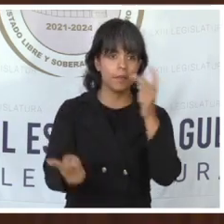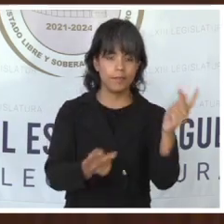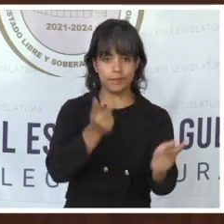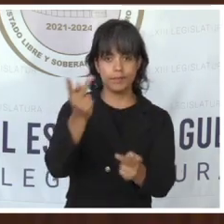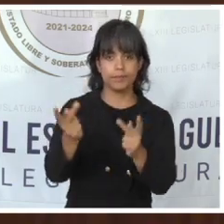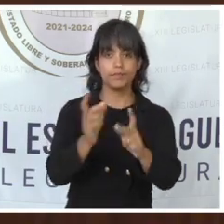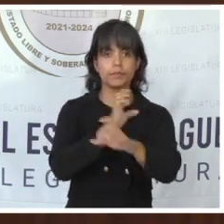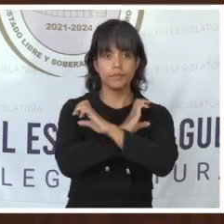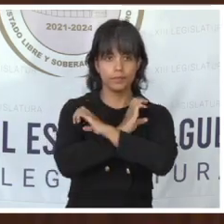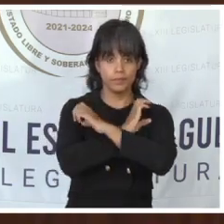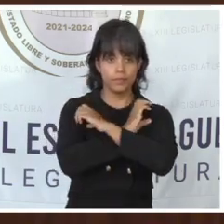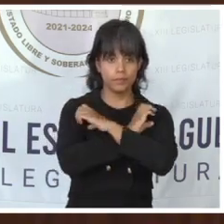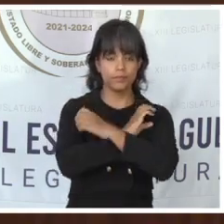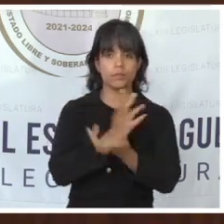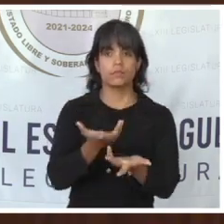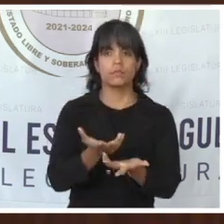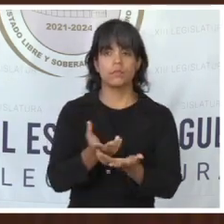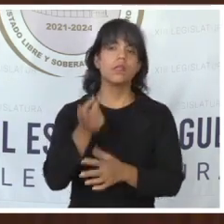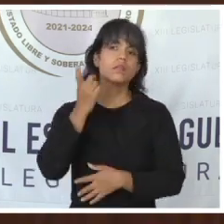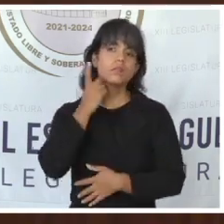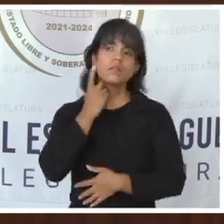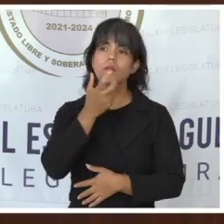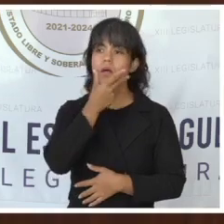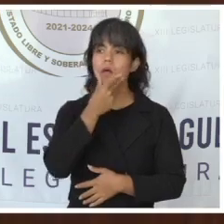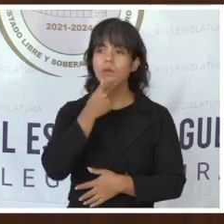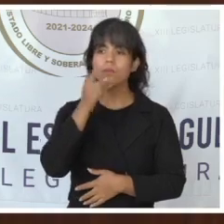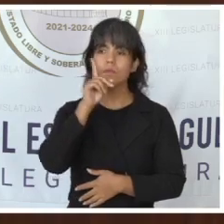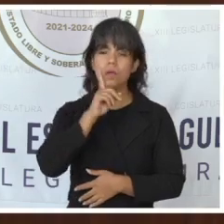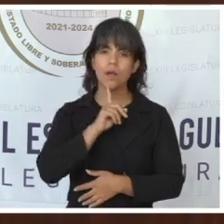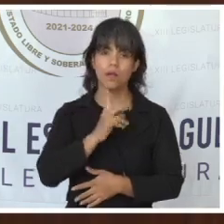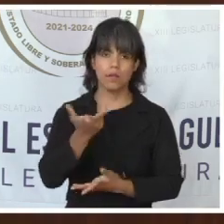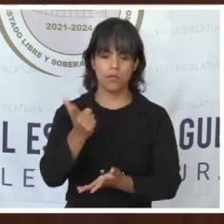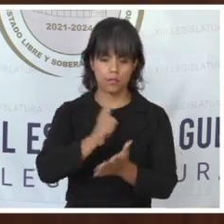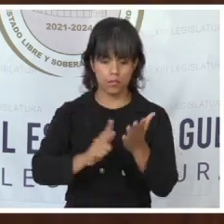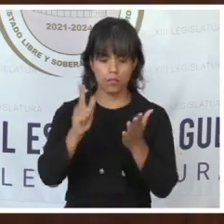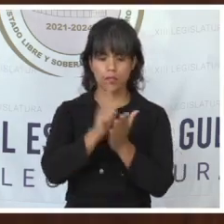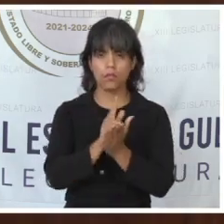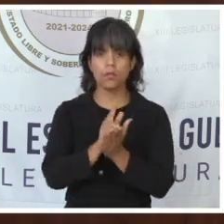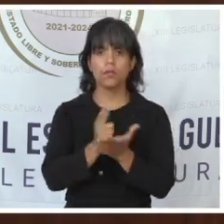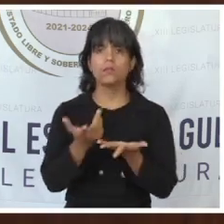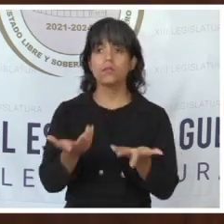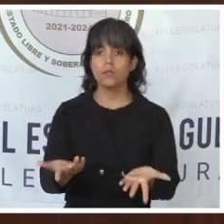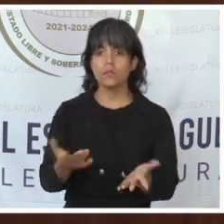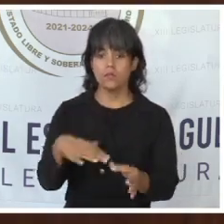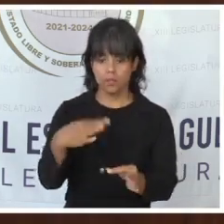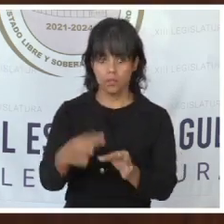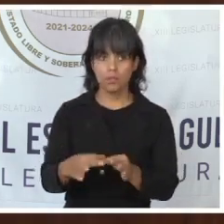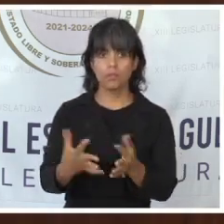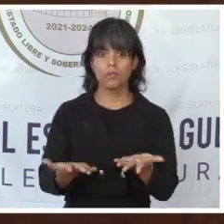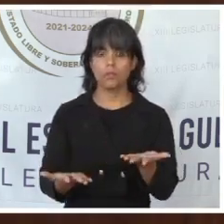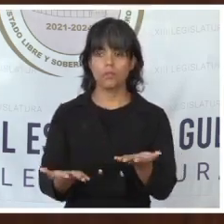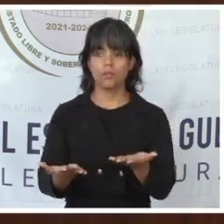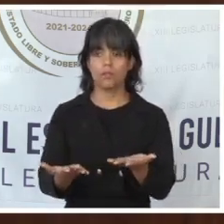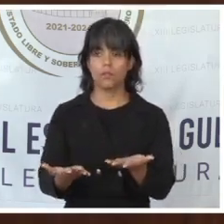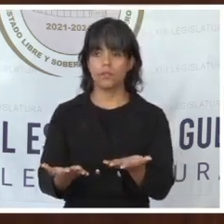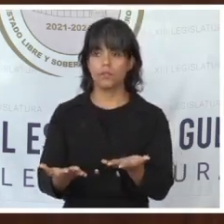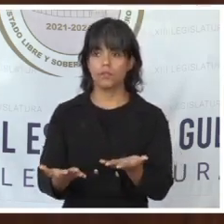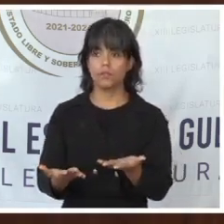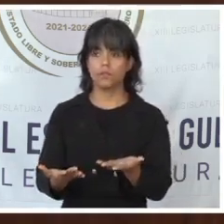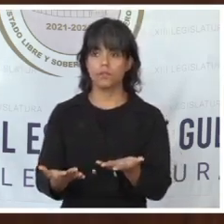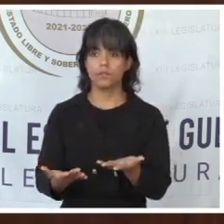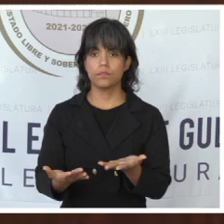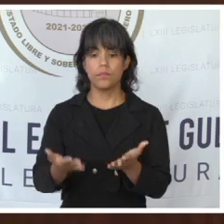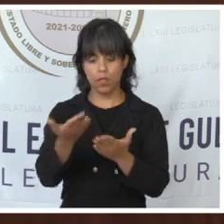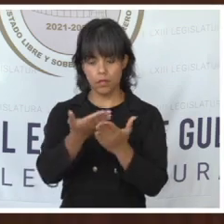yo les pregunto a las y los diputados que en la propia ley orgánica que nos rige, que nos da la